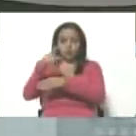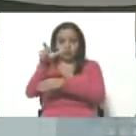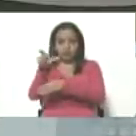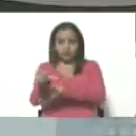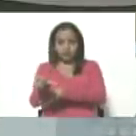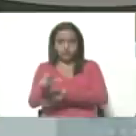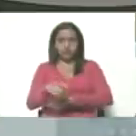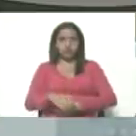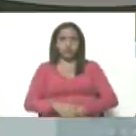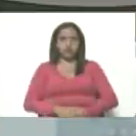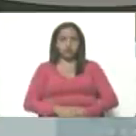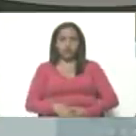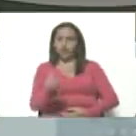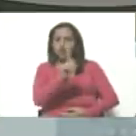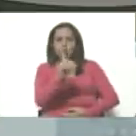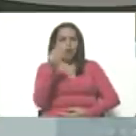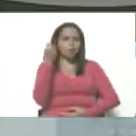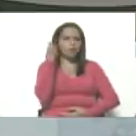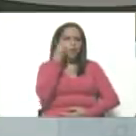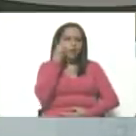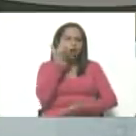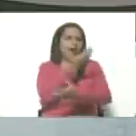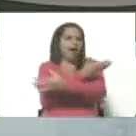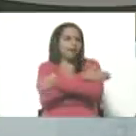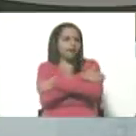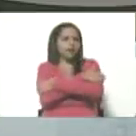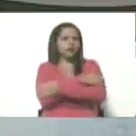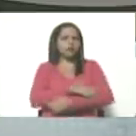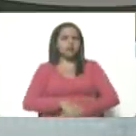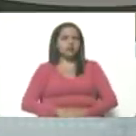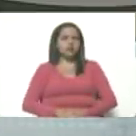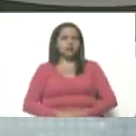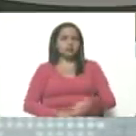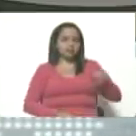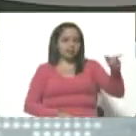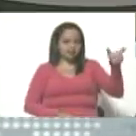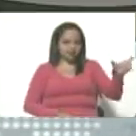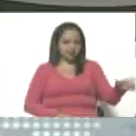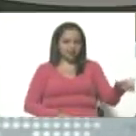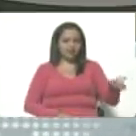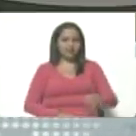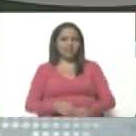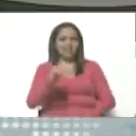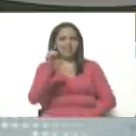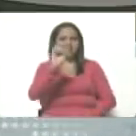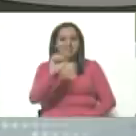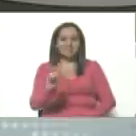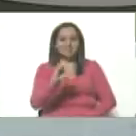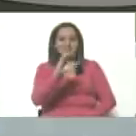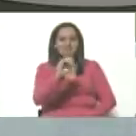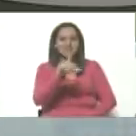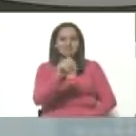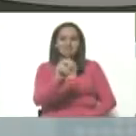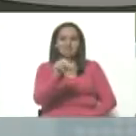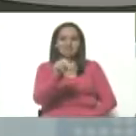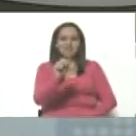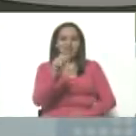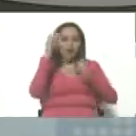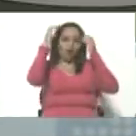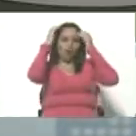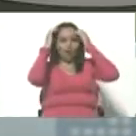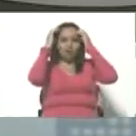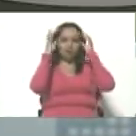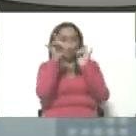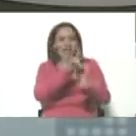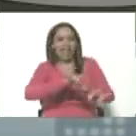de estar dando abrazos y besos. Aquí está el osito abrazador, Juan Escalona, el osito cariñoso abrazador de Visco